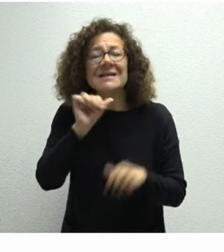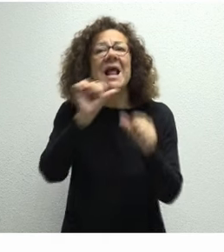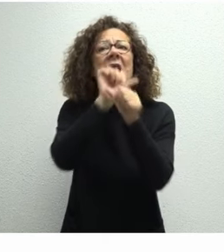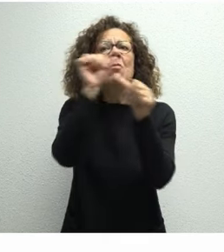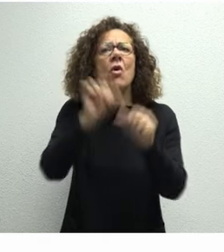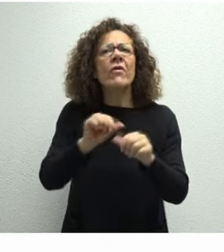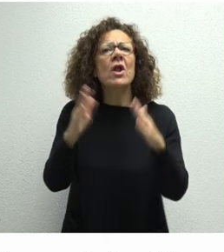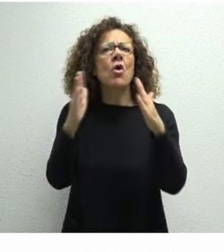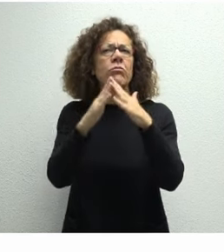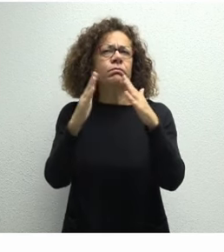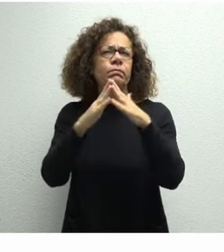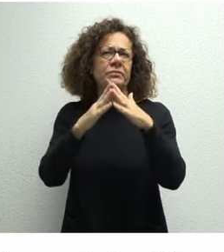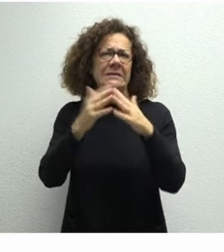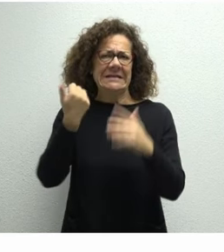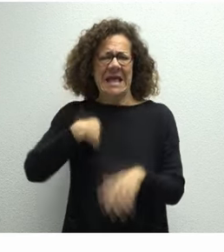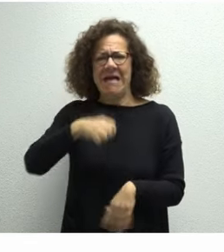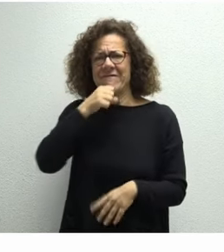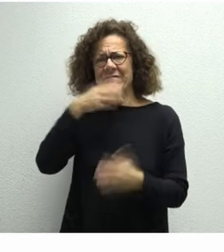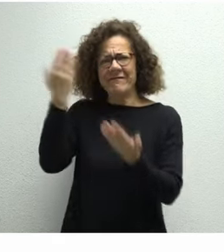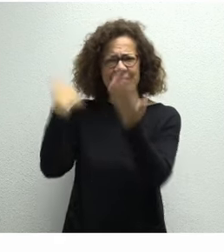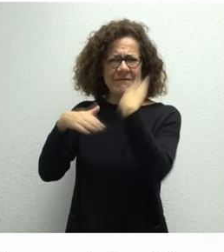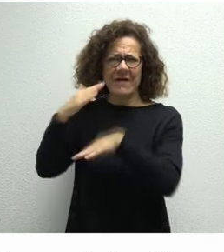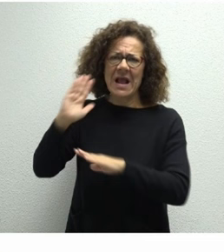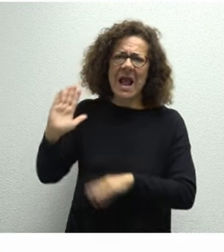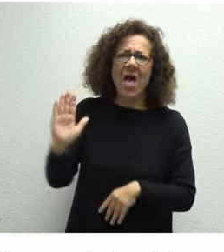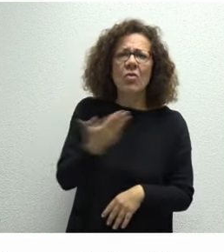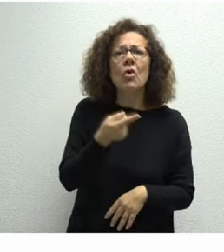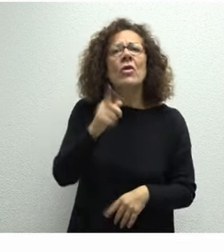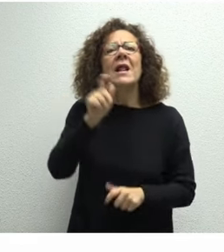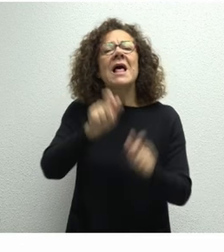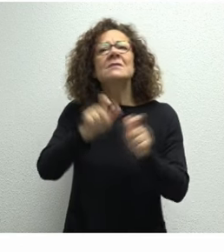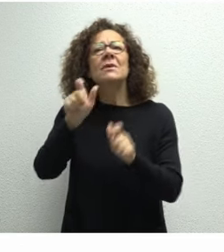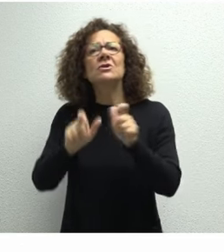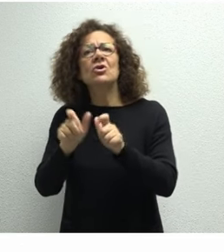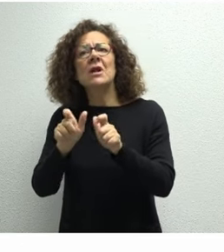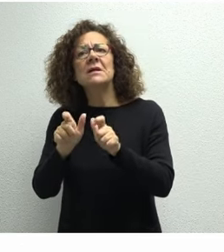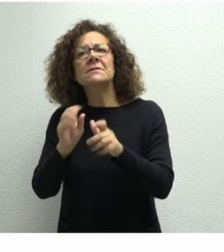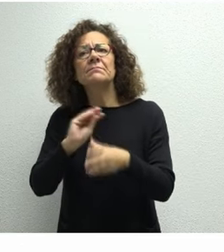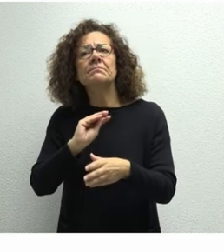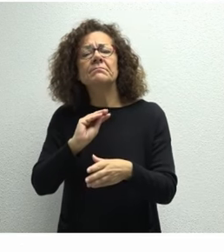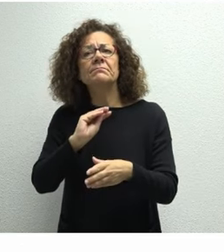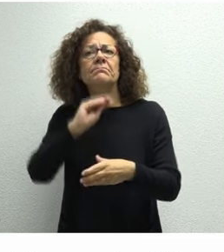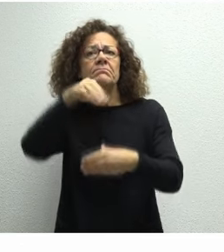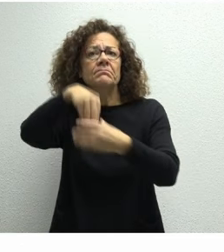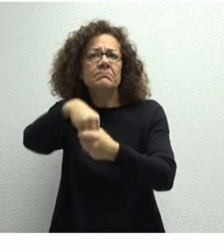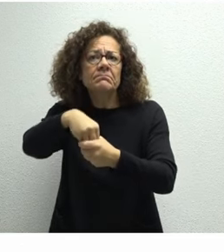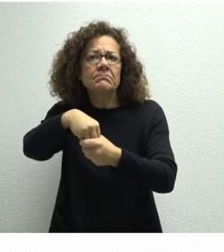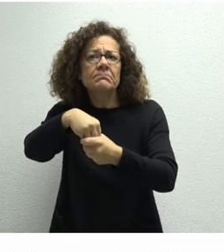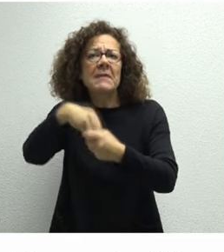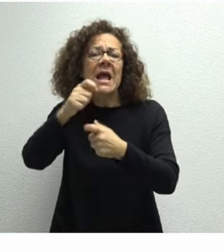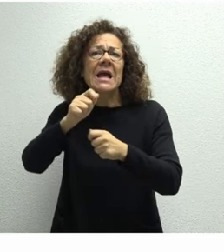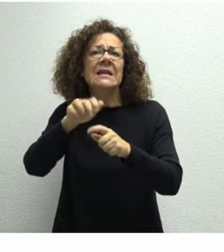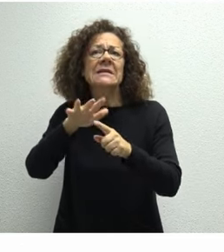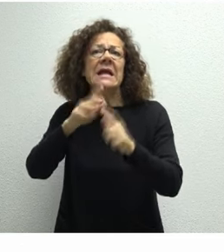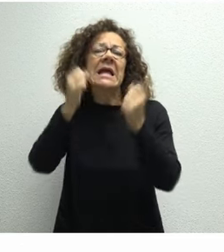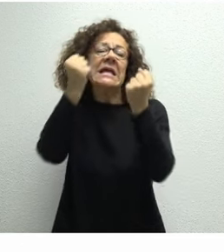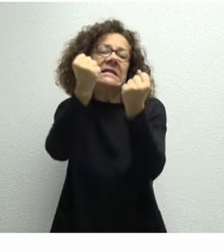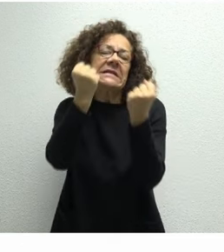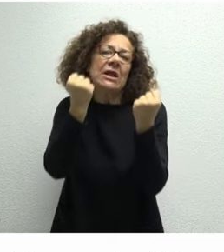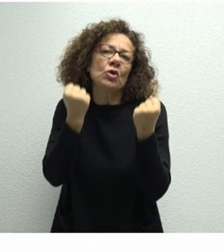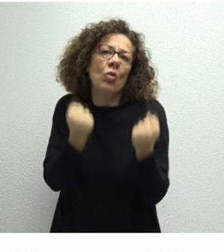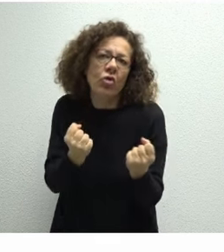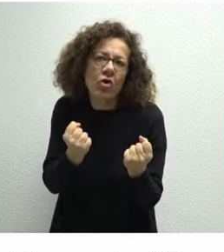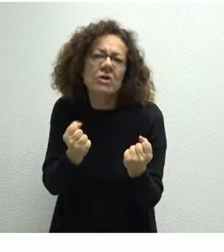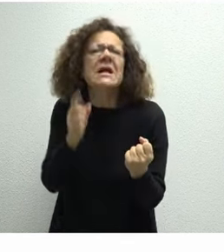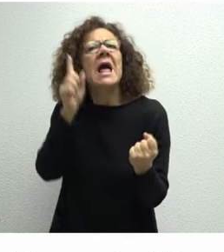Residencial antiguo caduco no de que las personas estén Pues en INS situciones bueno